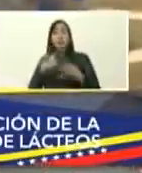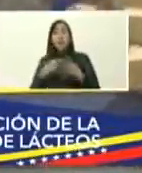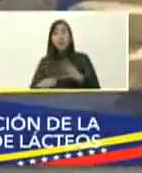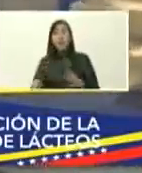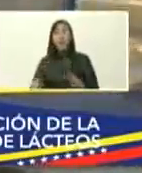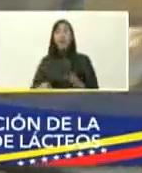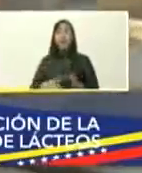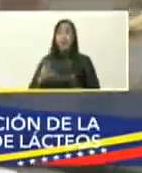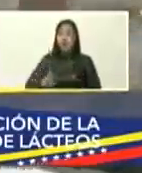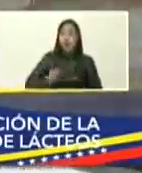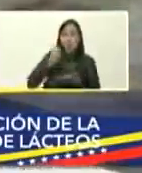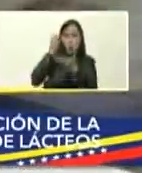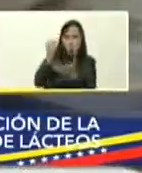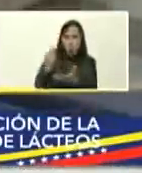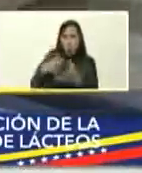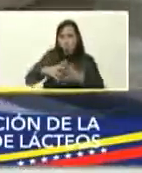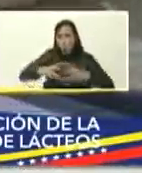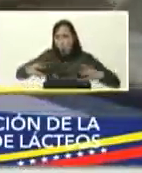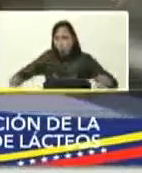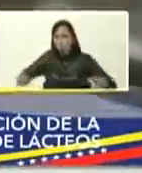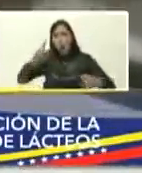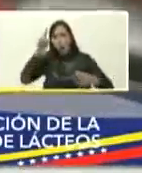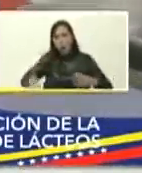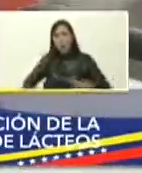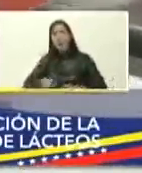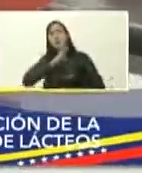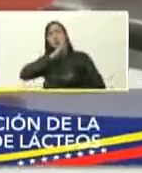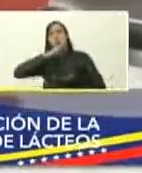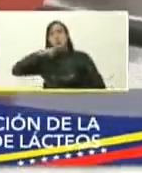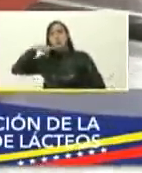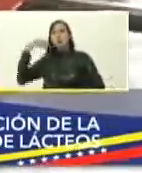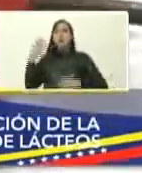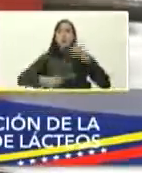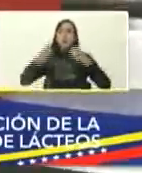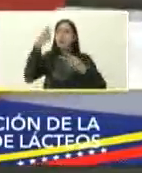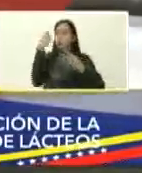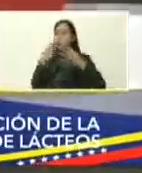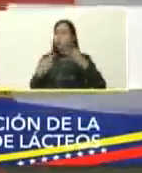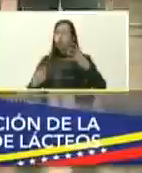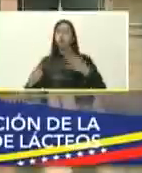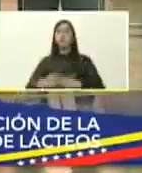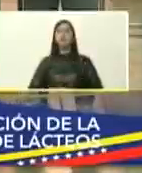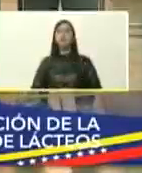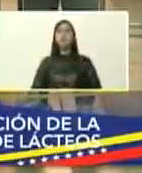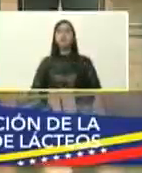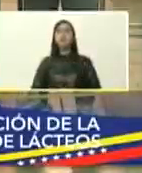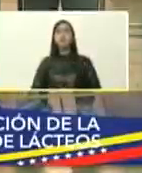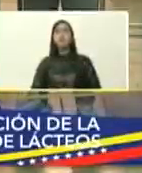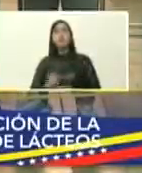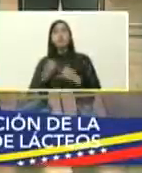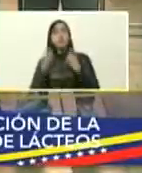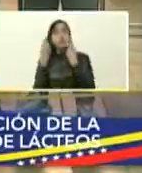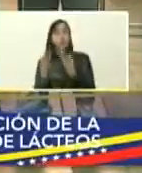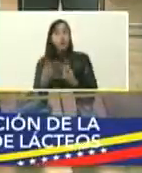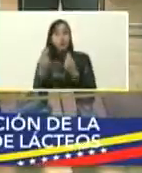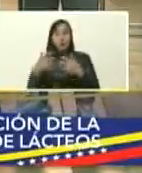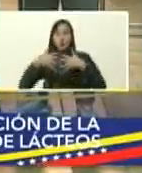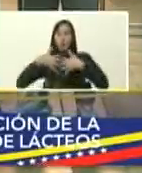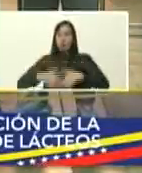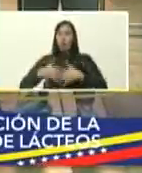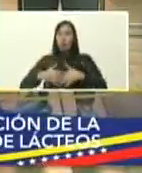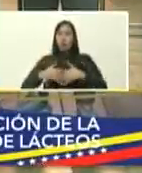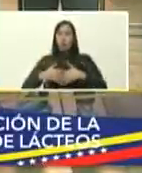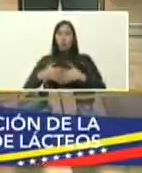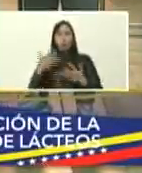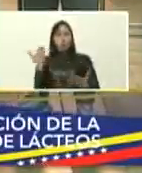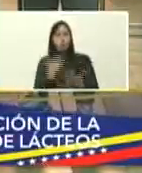en bolsa aséptica, dulce de leche, etcétera, ¿no? Yo quiero expresar al presidente que estamos en la zona industrial. Aquí está el